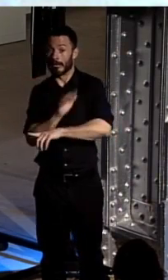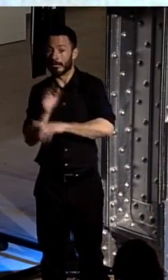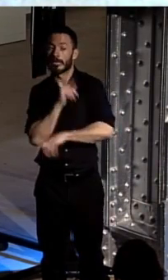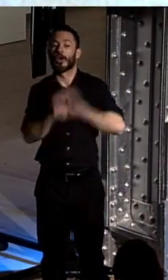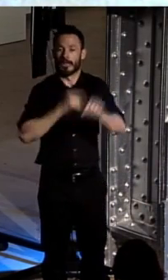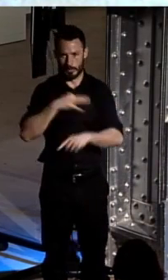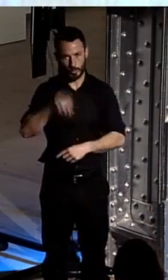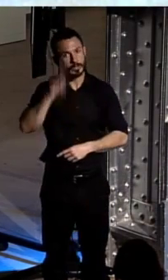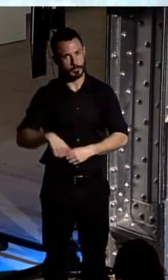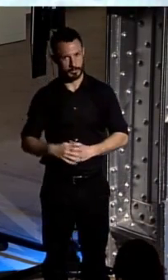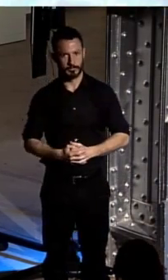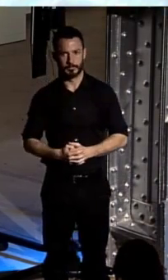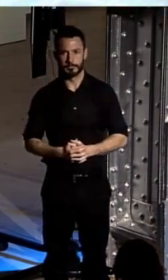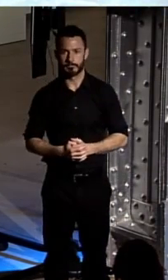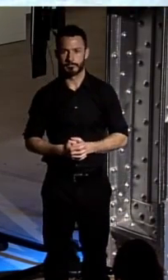contagiosa.